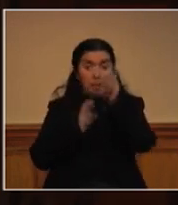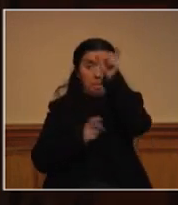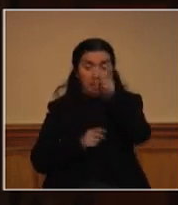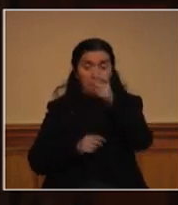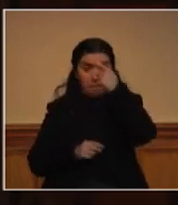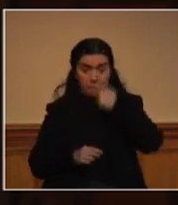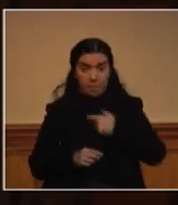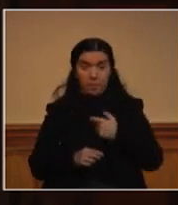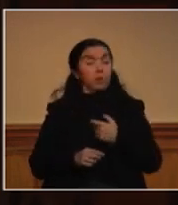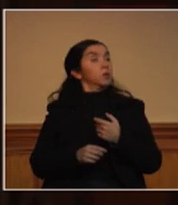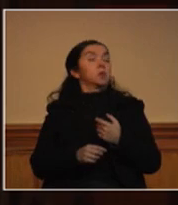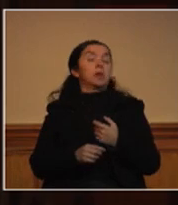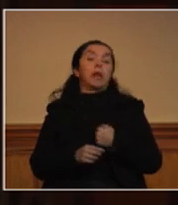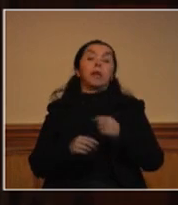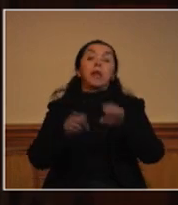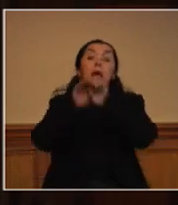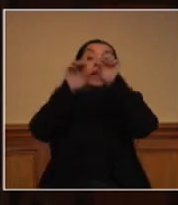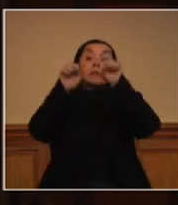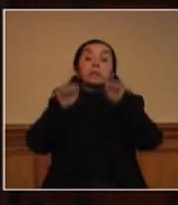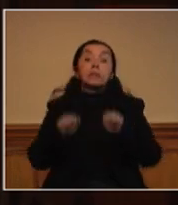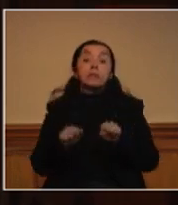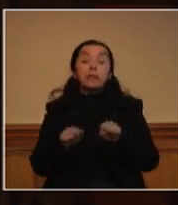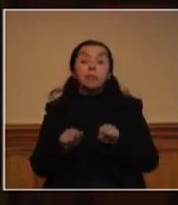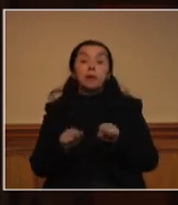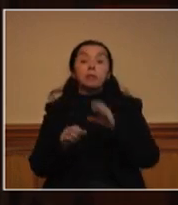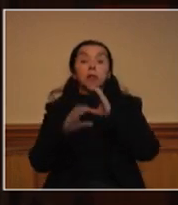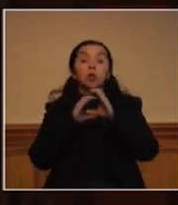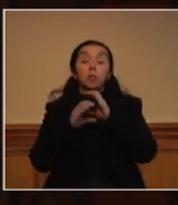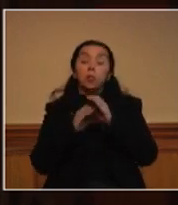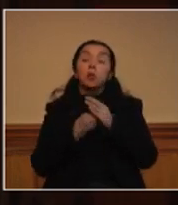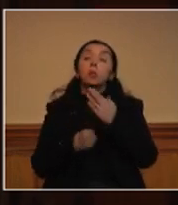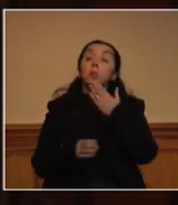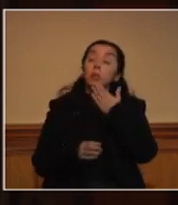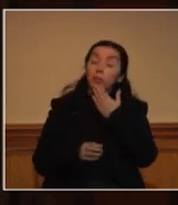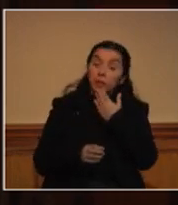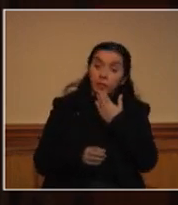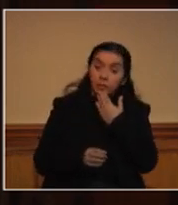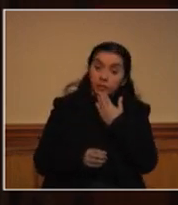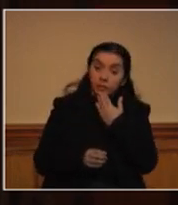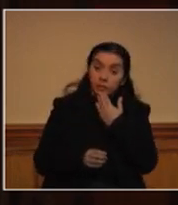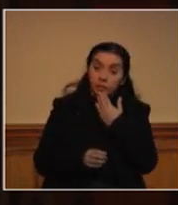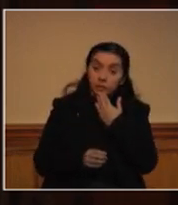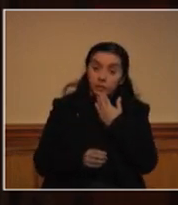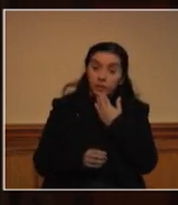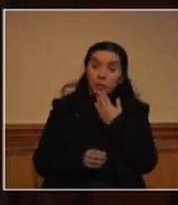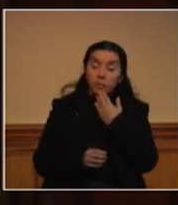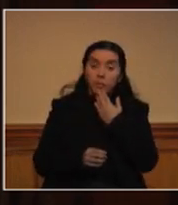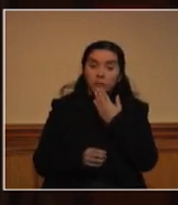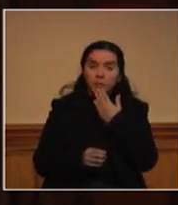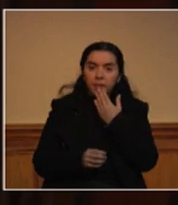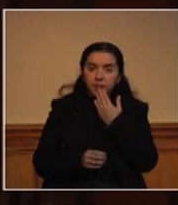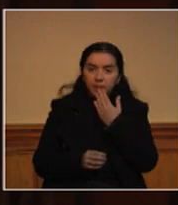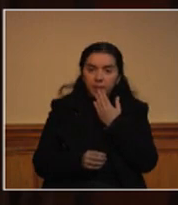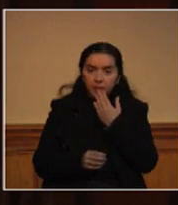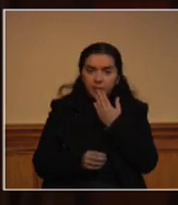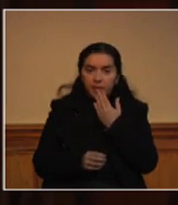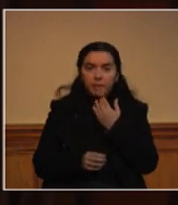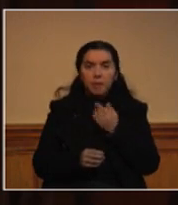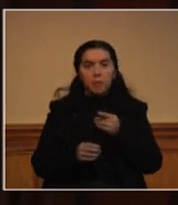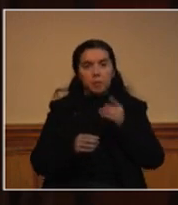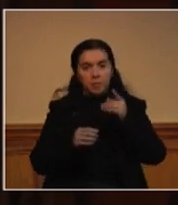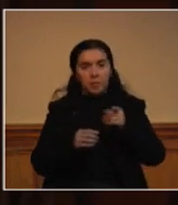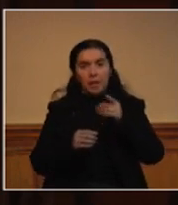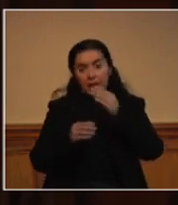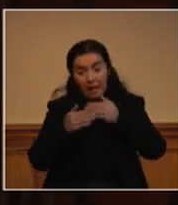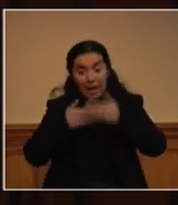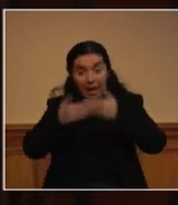personal gracias a los sistemas alternativos de comunicación, sino que la intervención ha ido mucho más allá